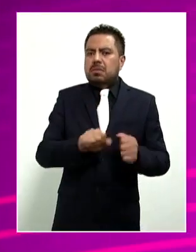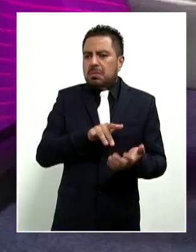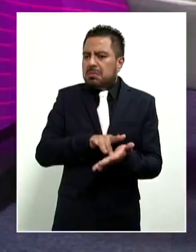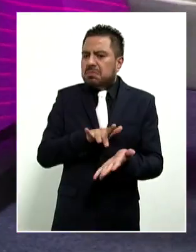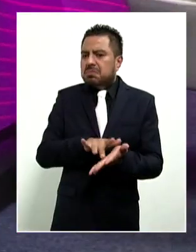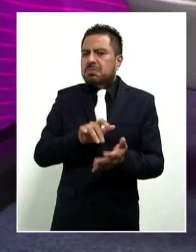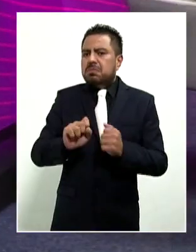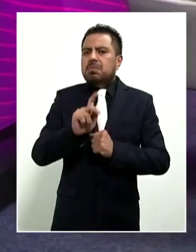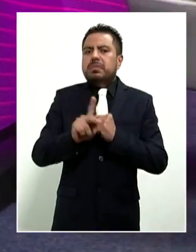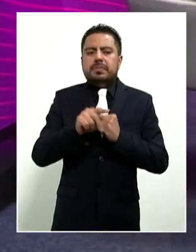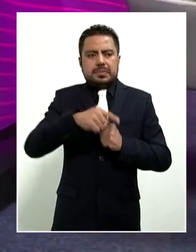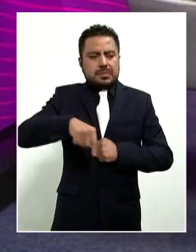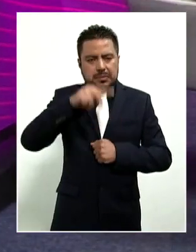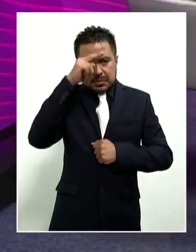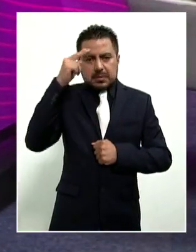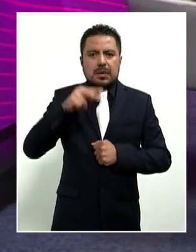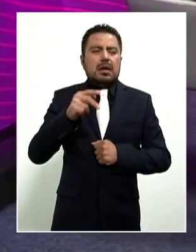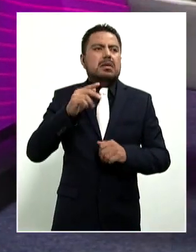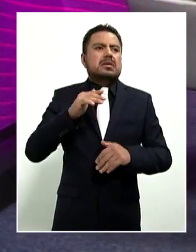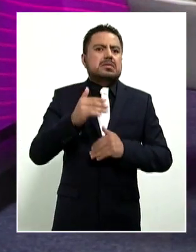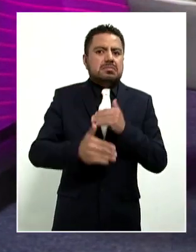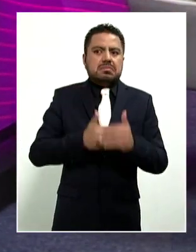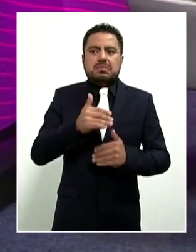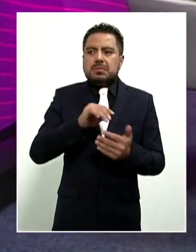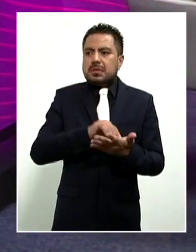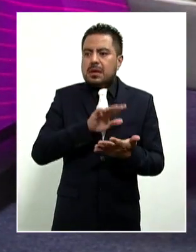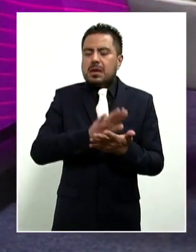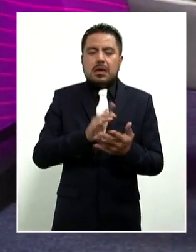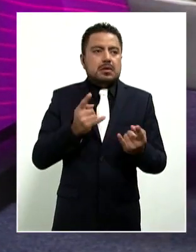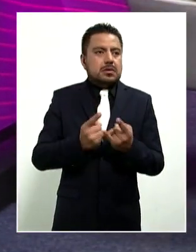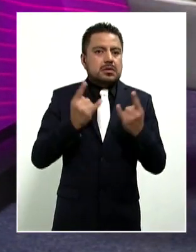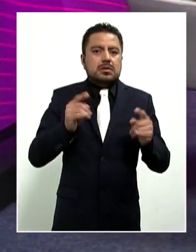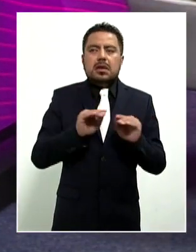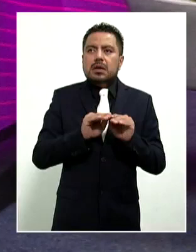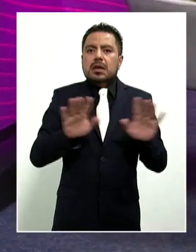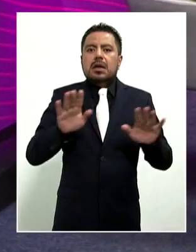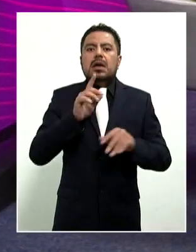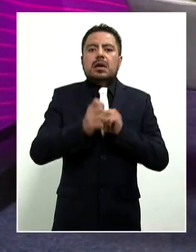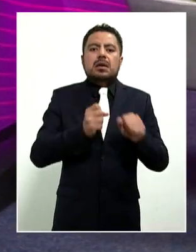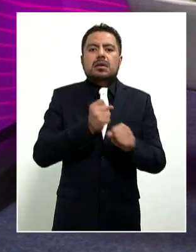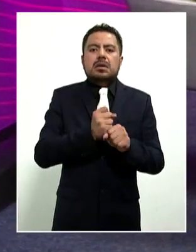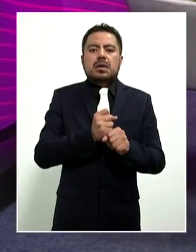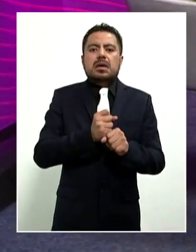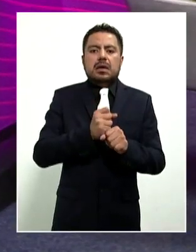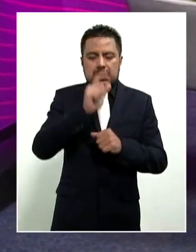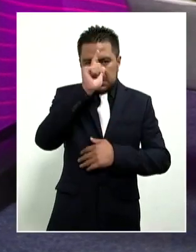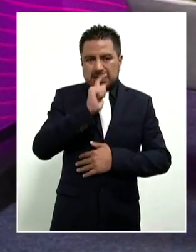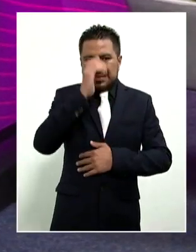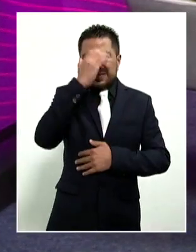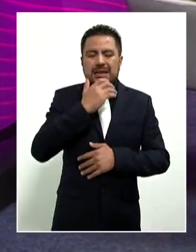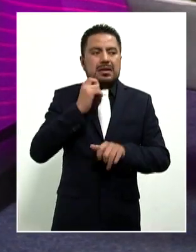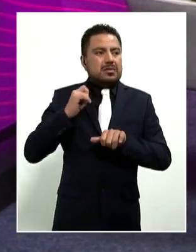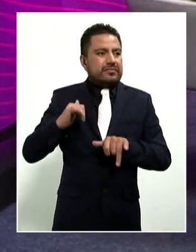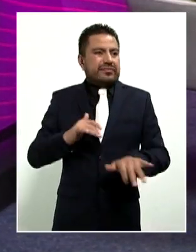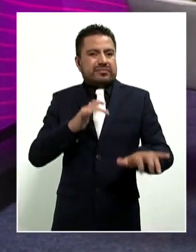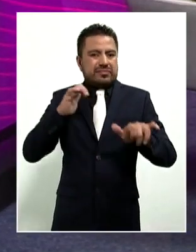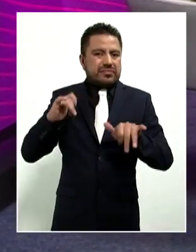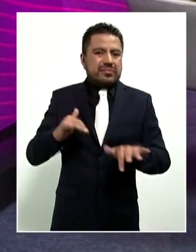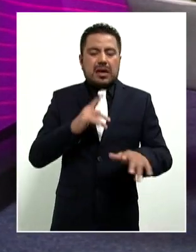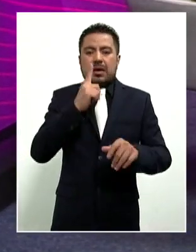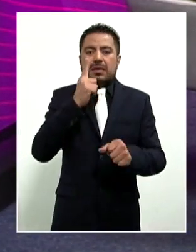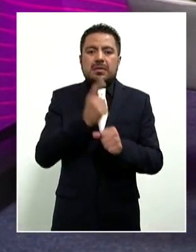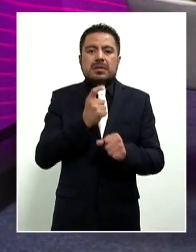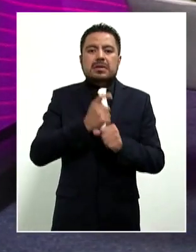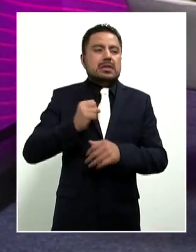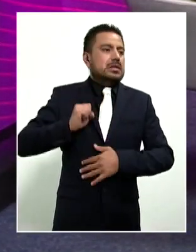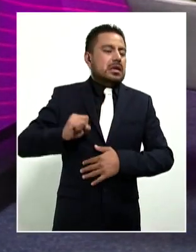México ha sido un país de asilo en varios momentos históricos, claramente en los años del presidente Cárdenas, fue la oleada, yo diría, primera